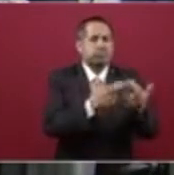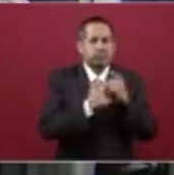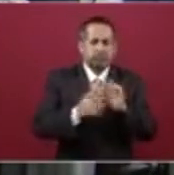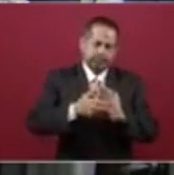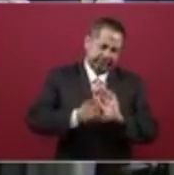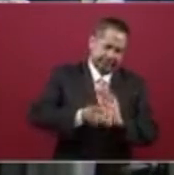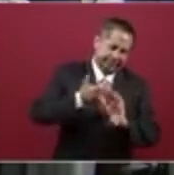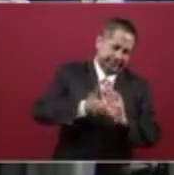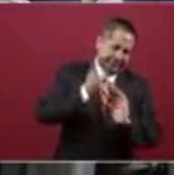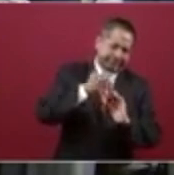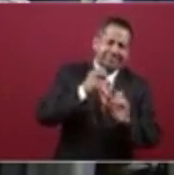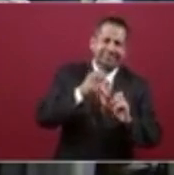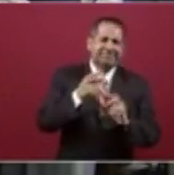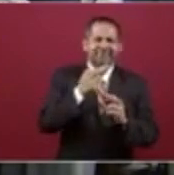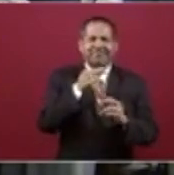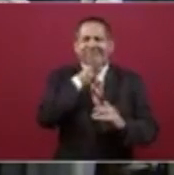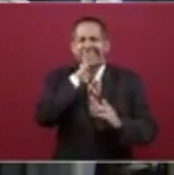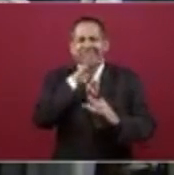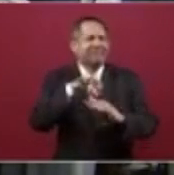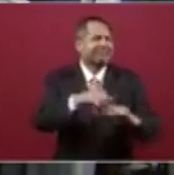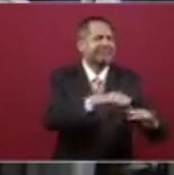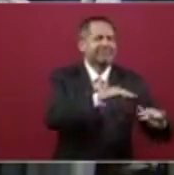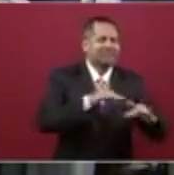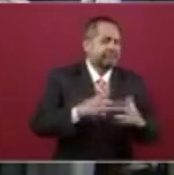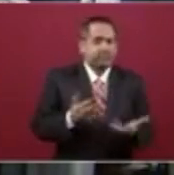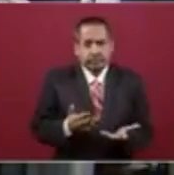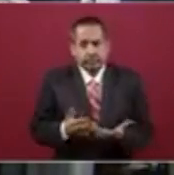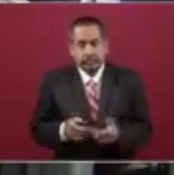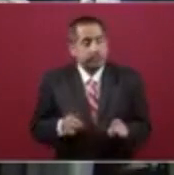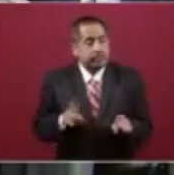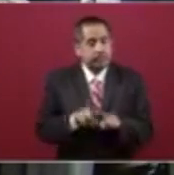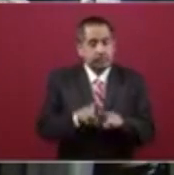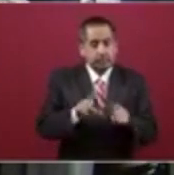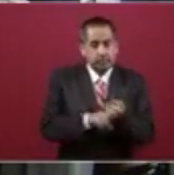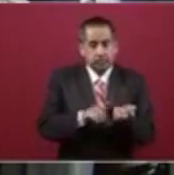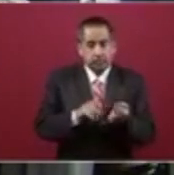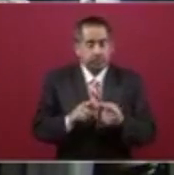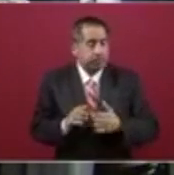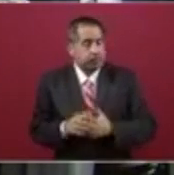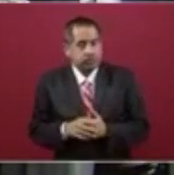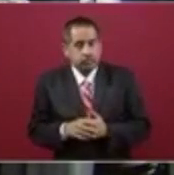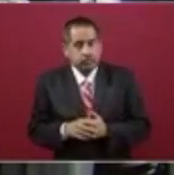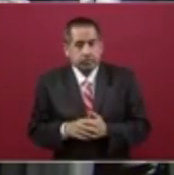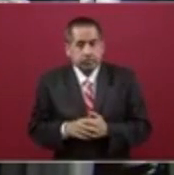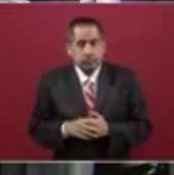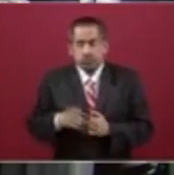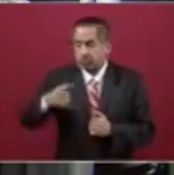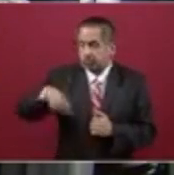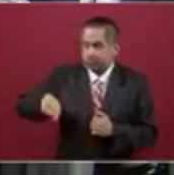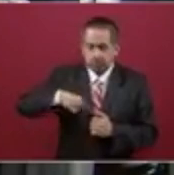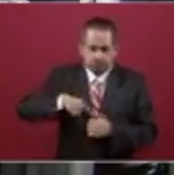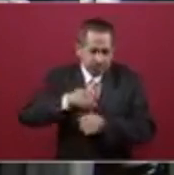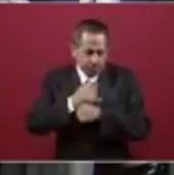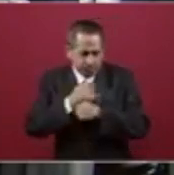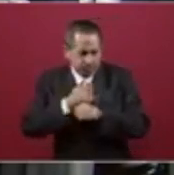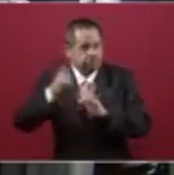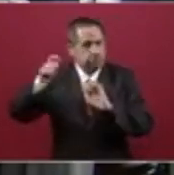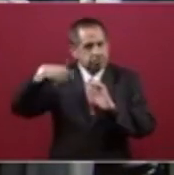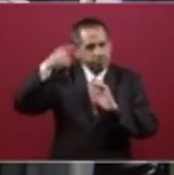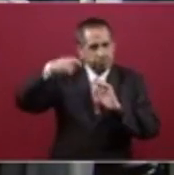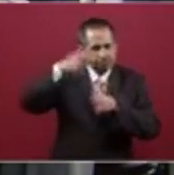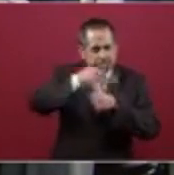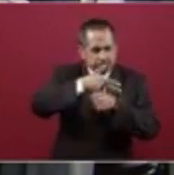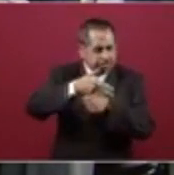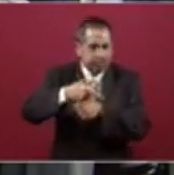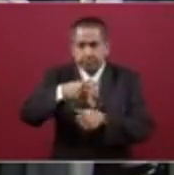este mineral. A la par, nuestro medio de comunicación realizó un documental que